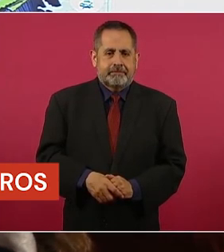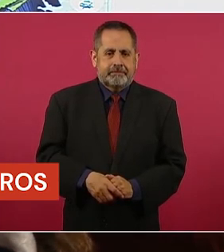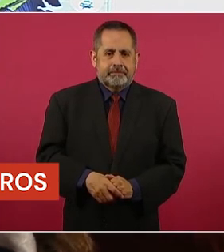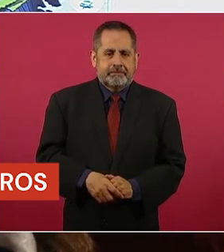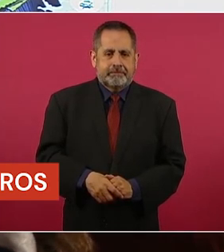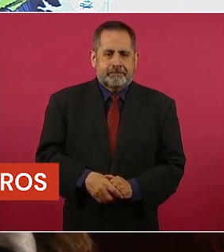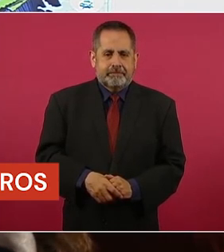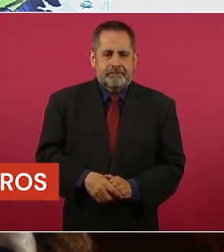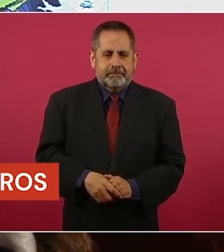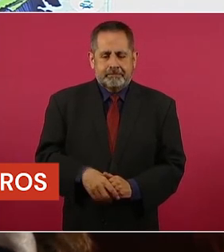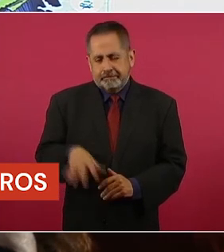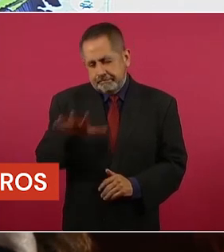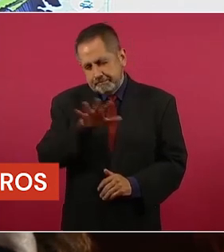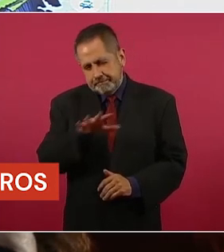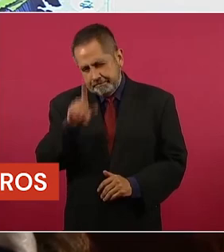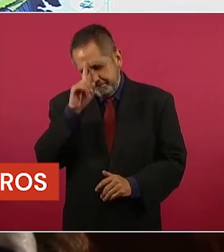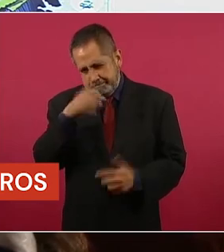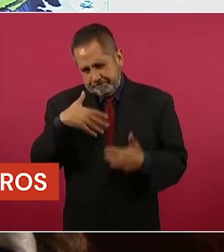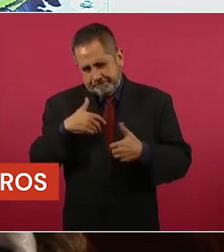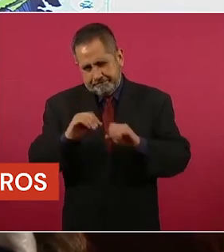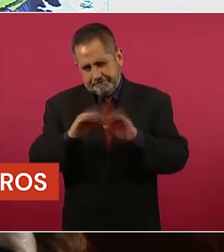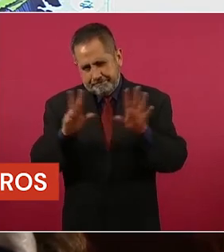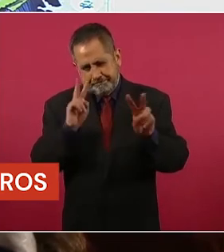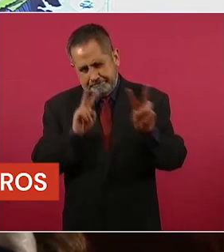Y ya interpreten pues lo demás.